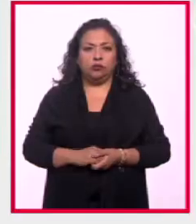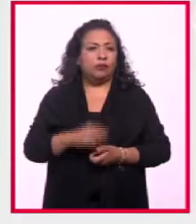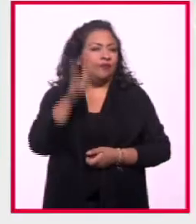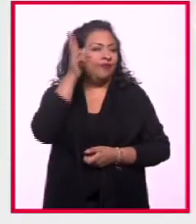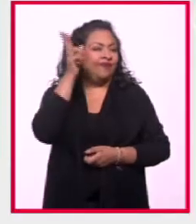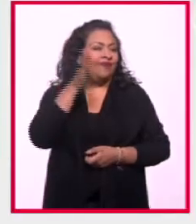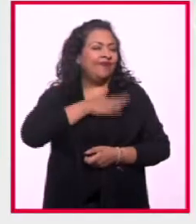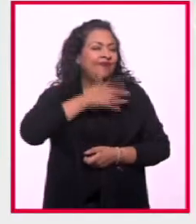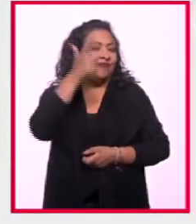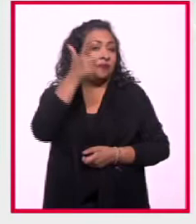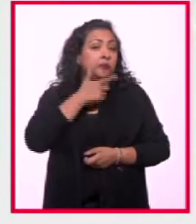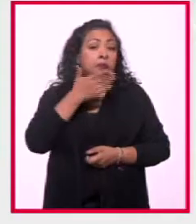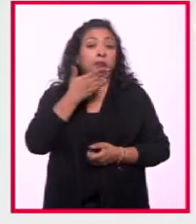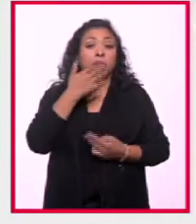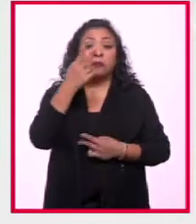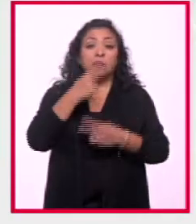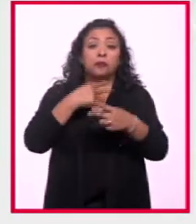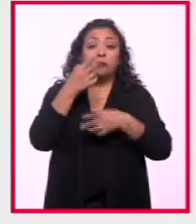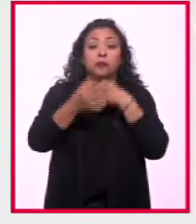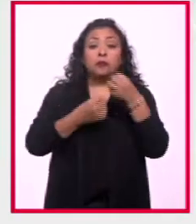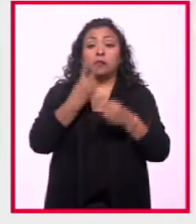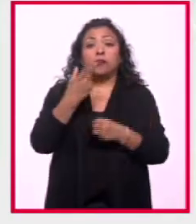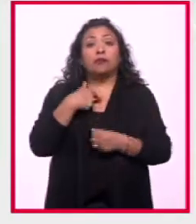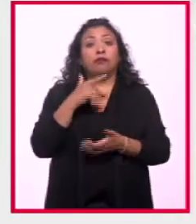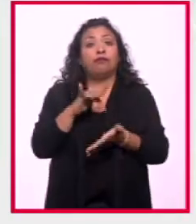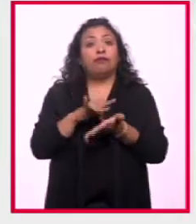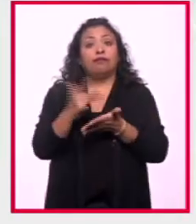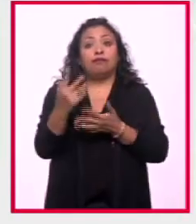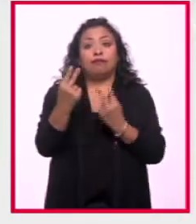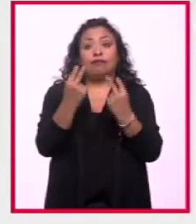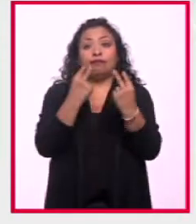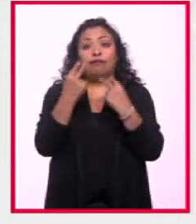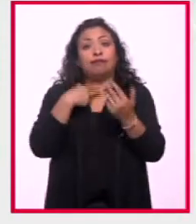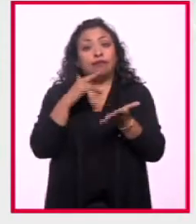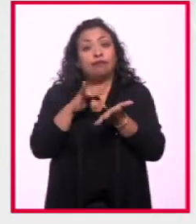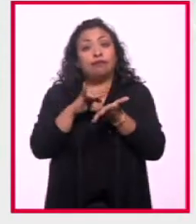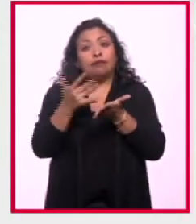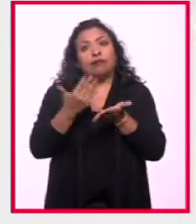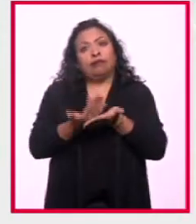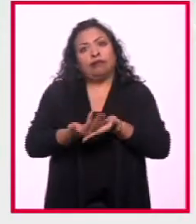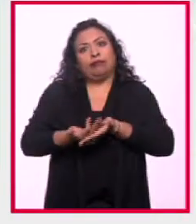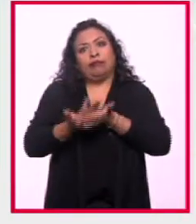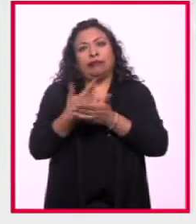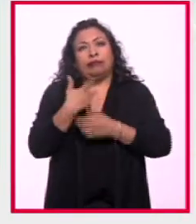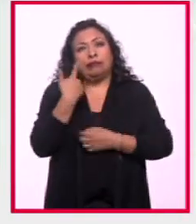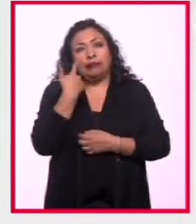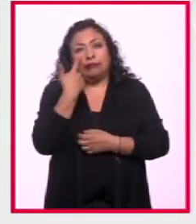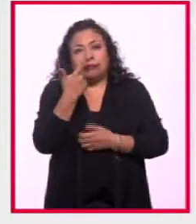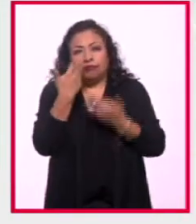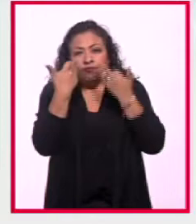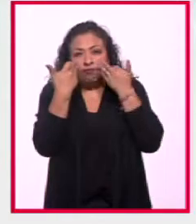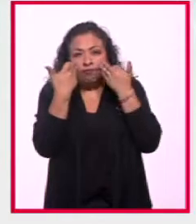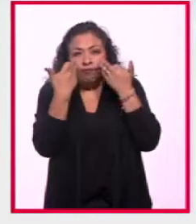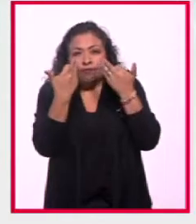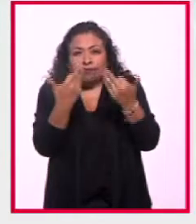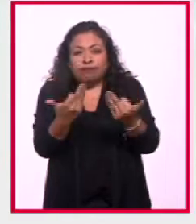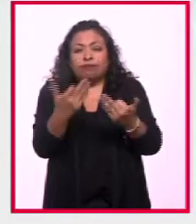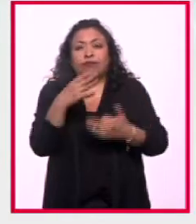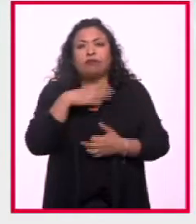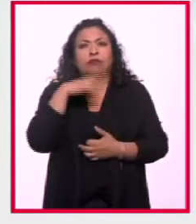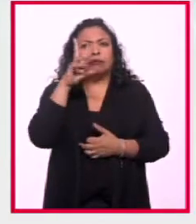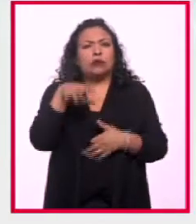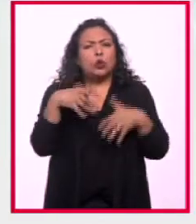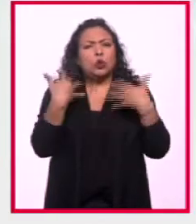hola qué tal muy buenas noches bienvenidos a noticias 22 gracias por estar con nosotros gracias por la espera acabamos de ser testigos de un